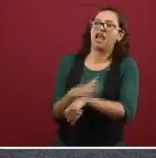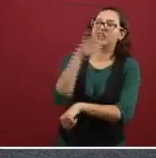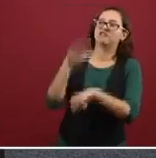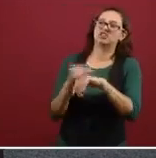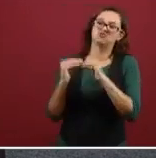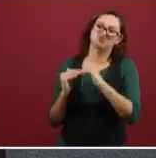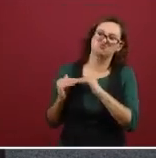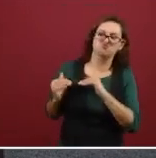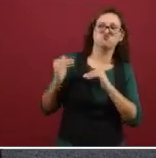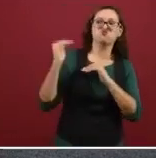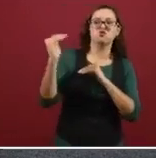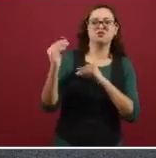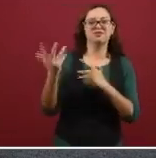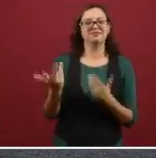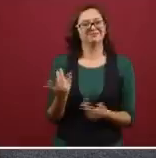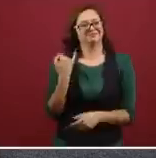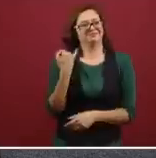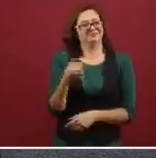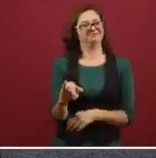O sea,